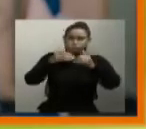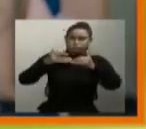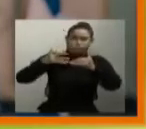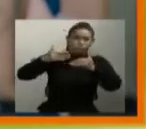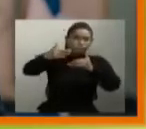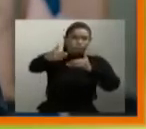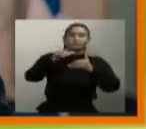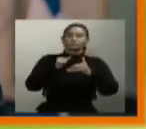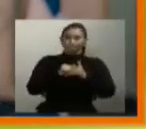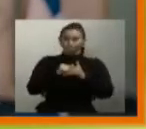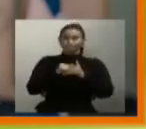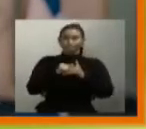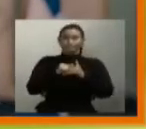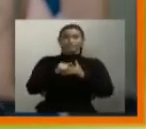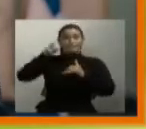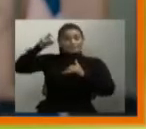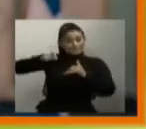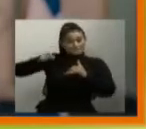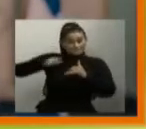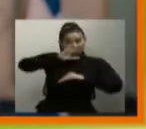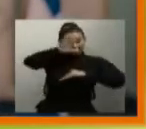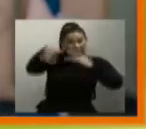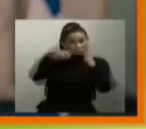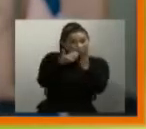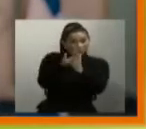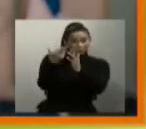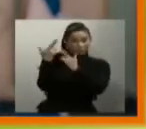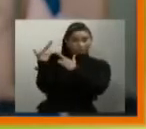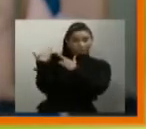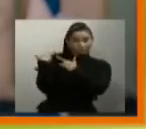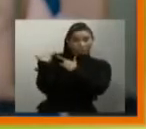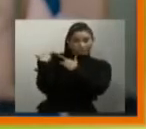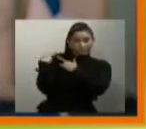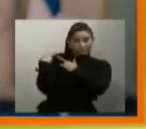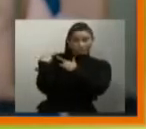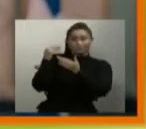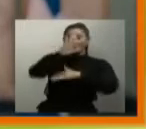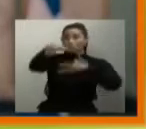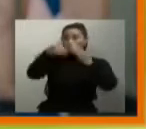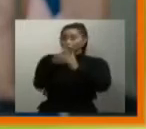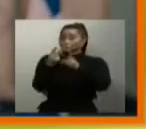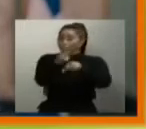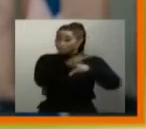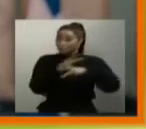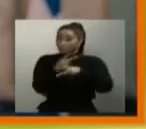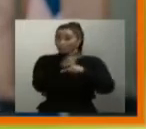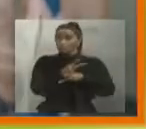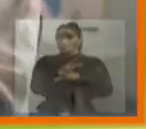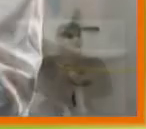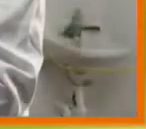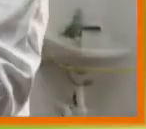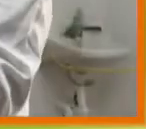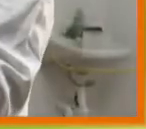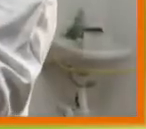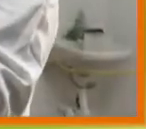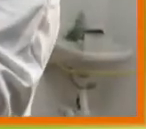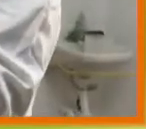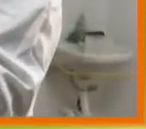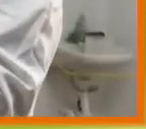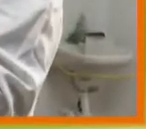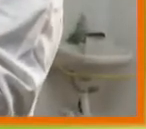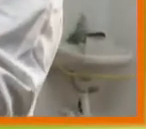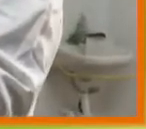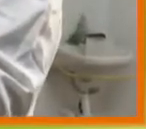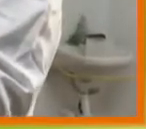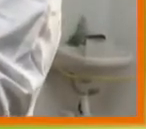integre a las labores de vacunación precisamente aquí está francisco de macorís se dividió lo que